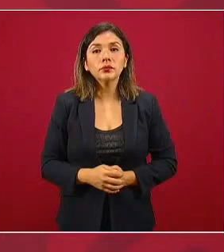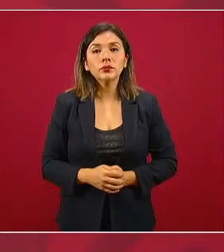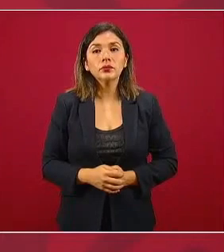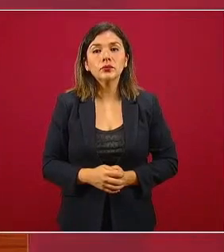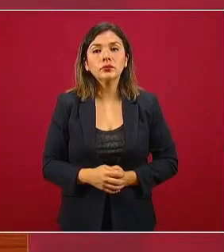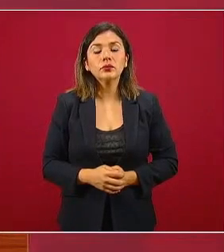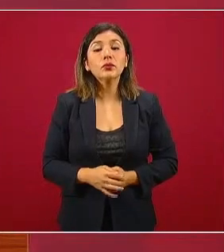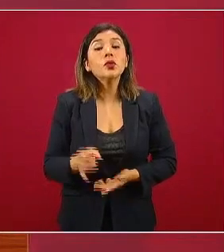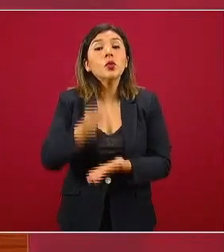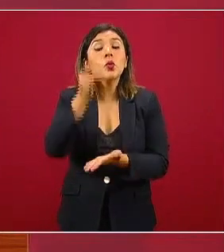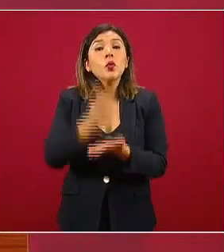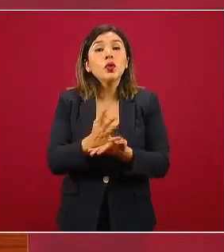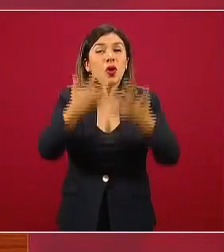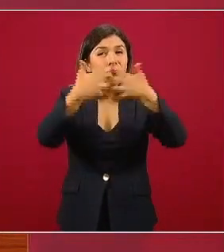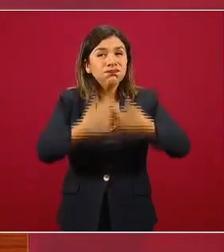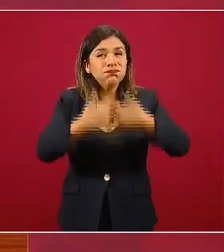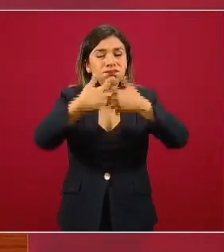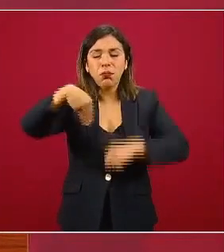la maquila